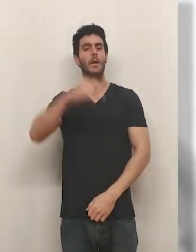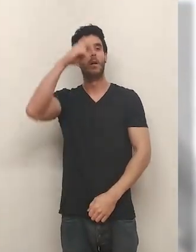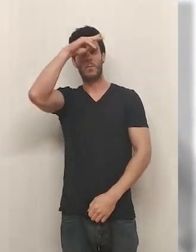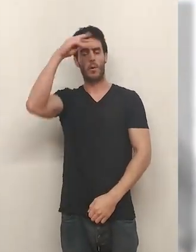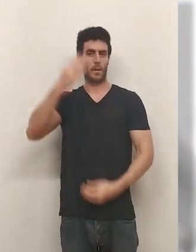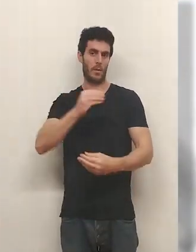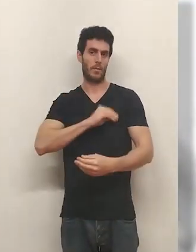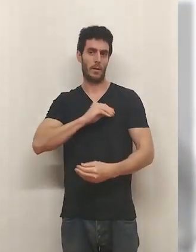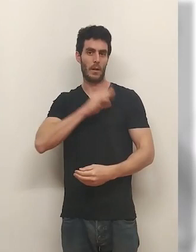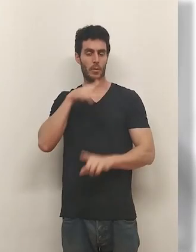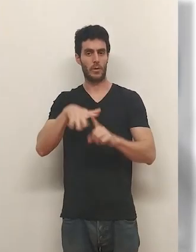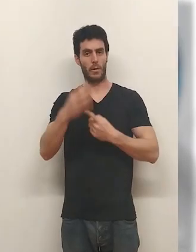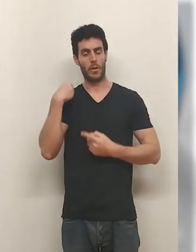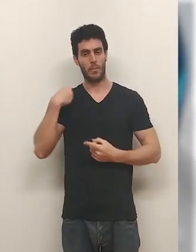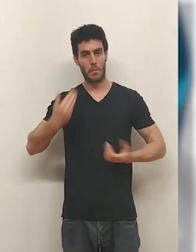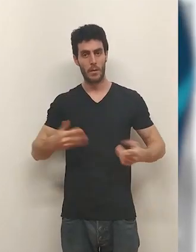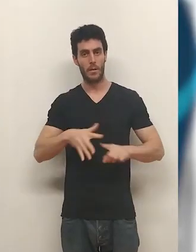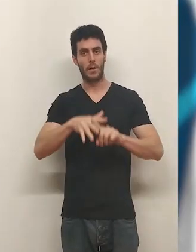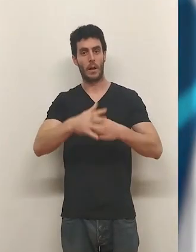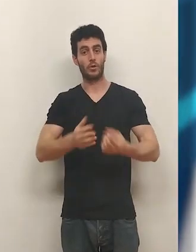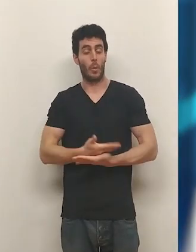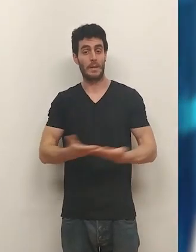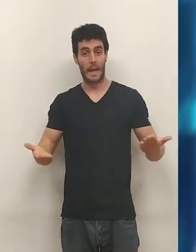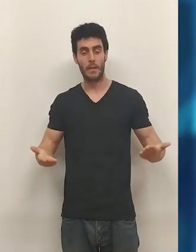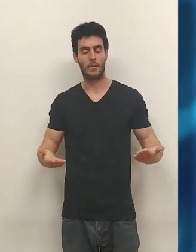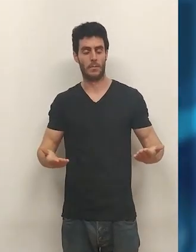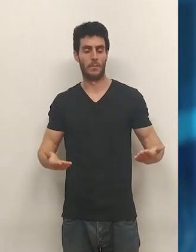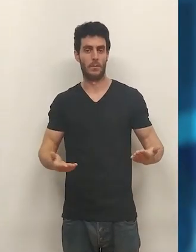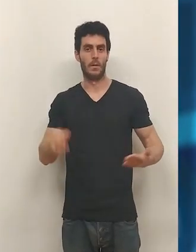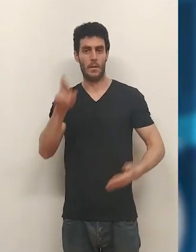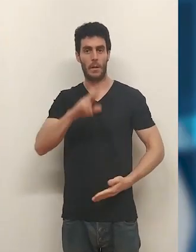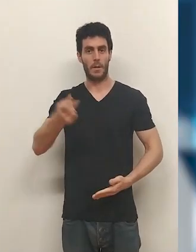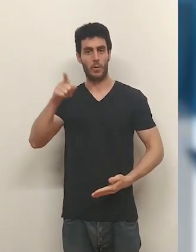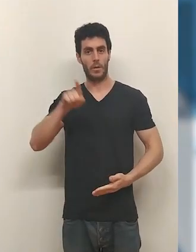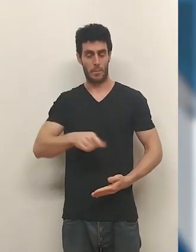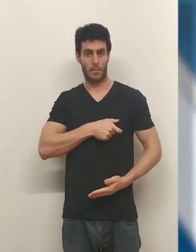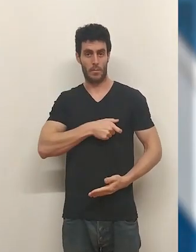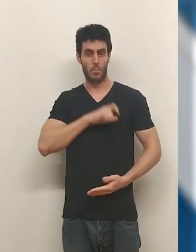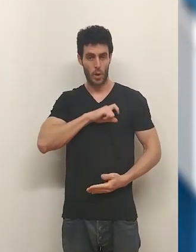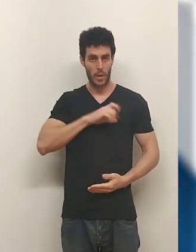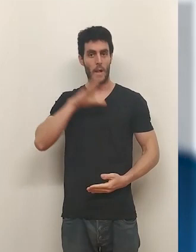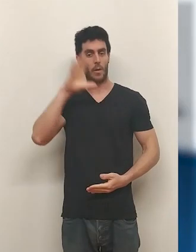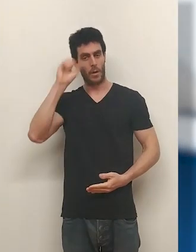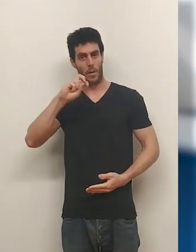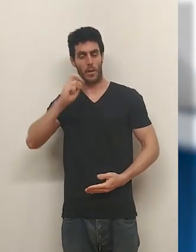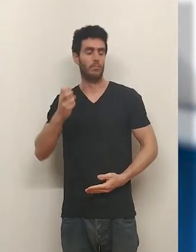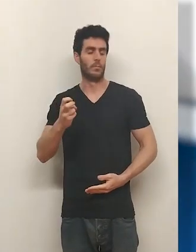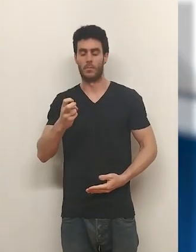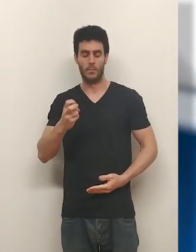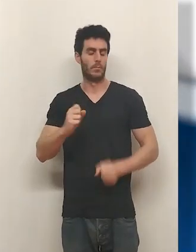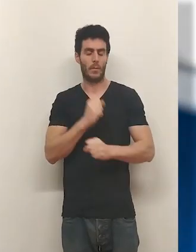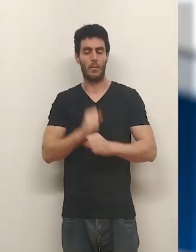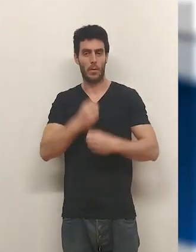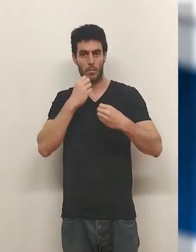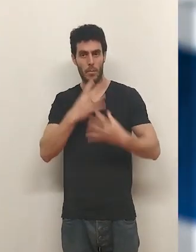Preocupación por este tipo de situaciones. En todo caso, como siempre decimos también, las fuerzas y cuerpos de seguridad del Estado han actuado.